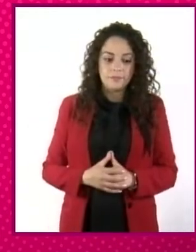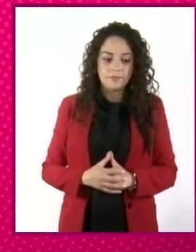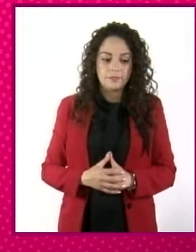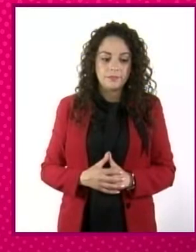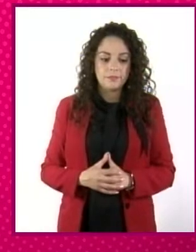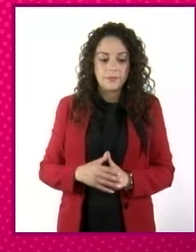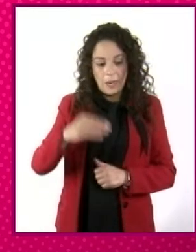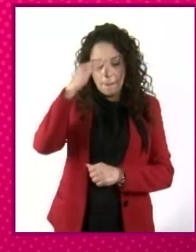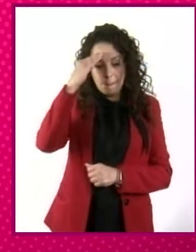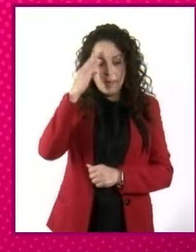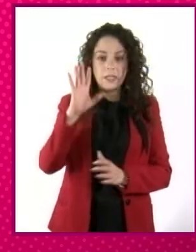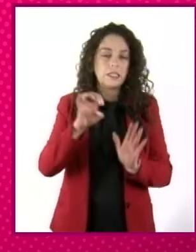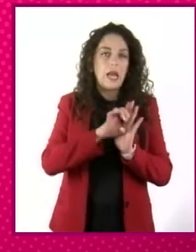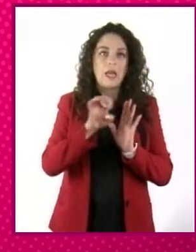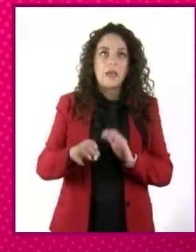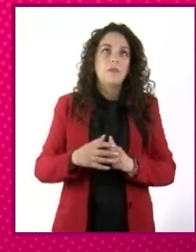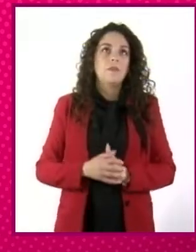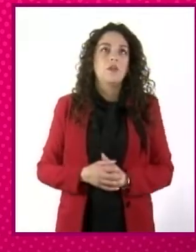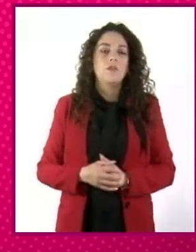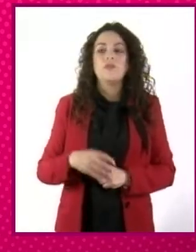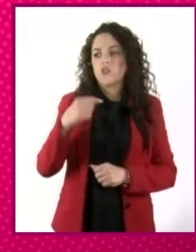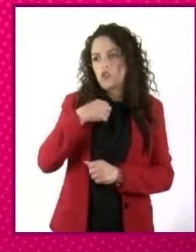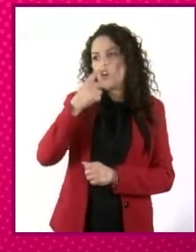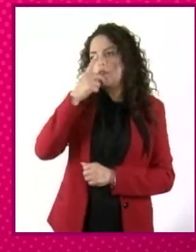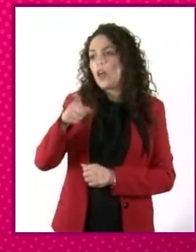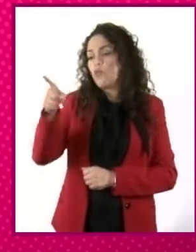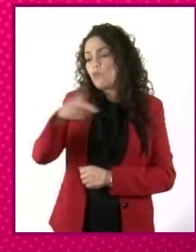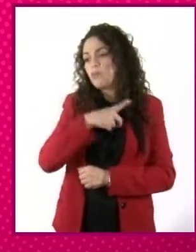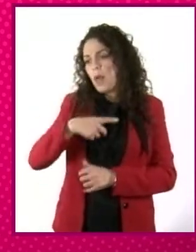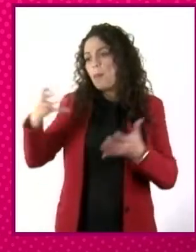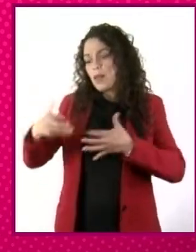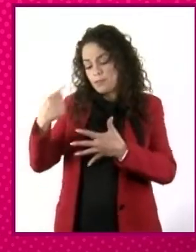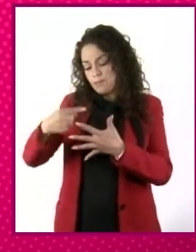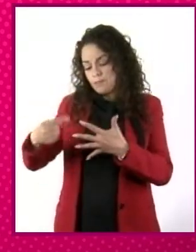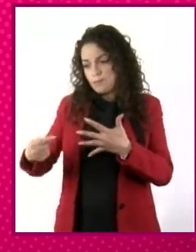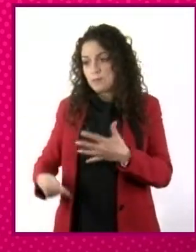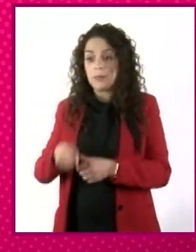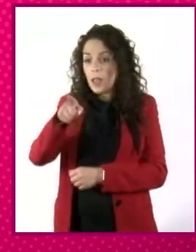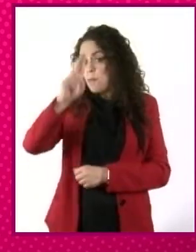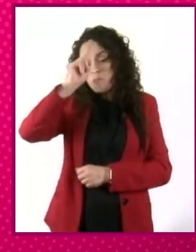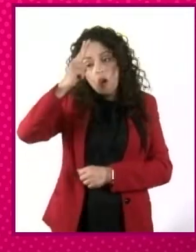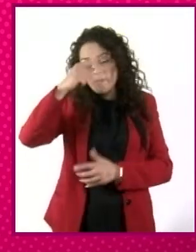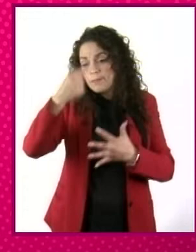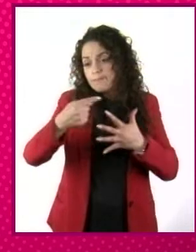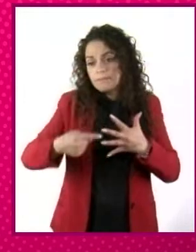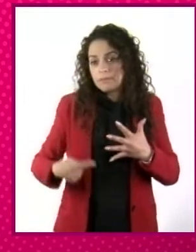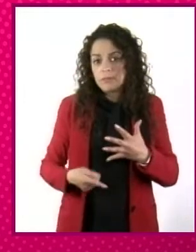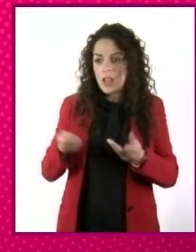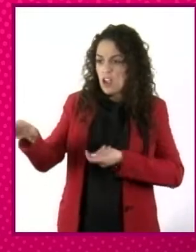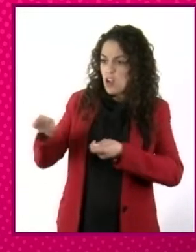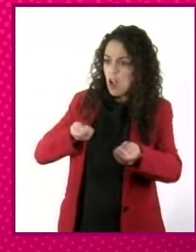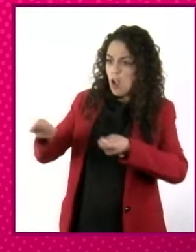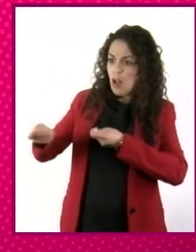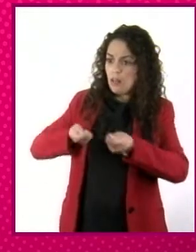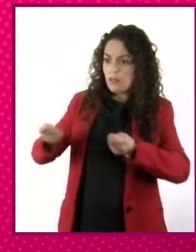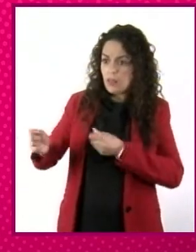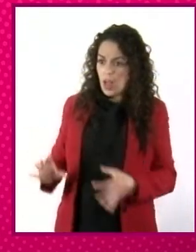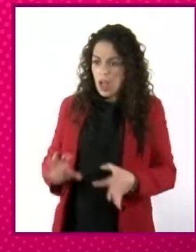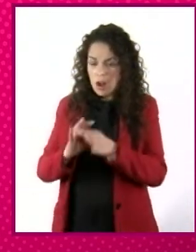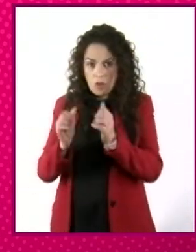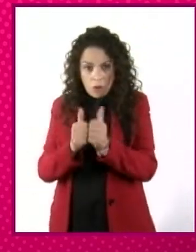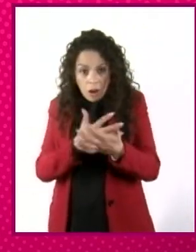puedo, por ejemplo, decirle a mi pareja qué debiera hacer o qué no debiera hacer, ¿ya? Que el control es asociado al amor